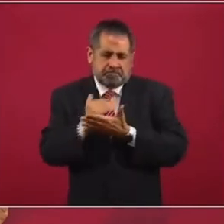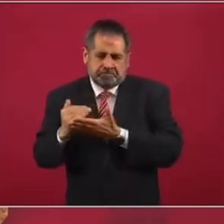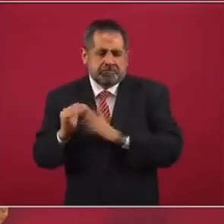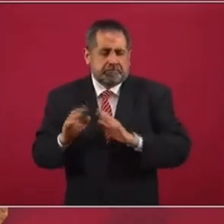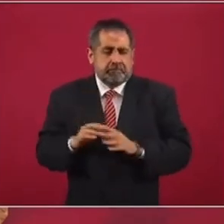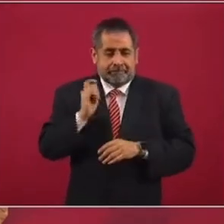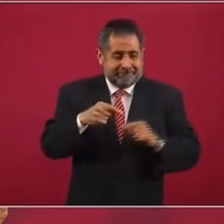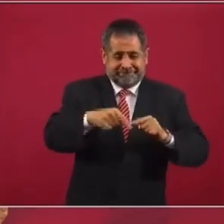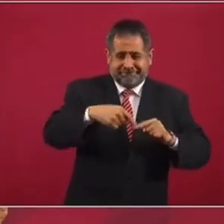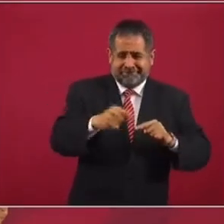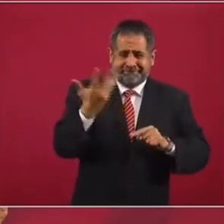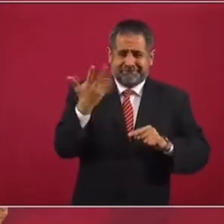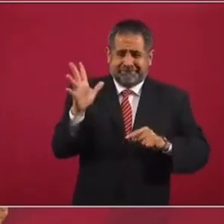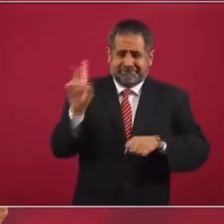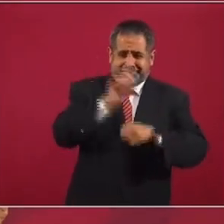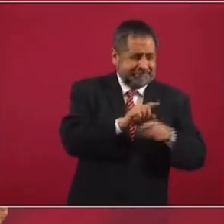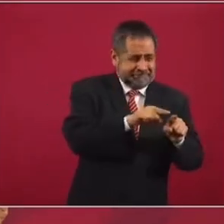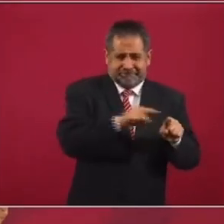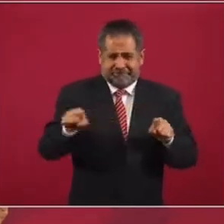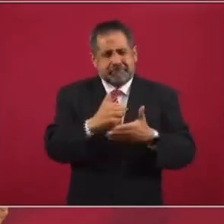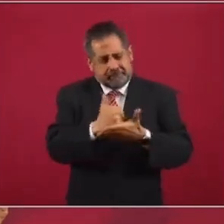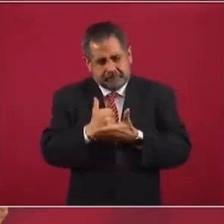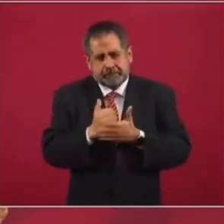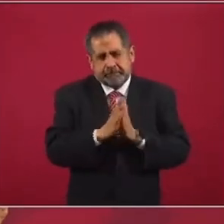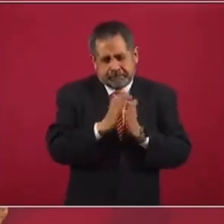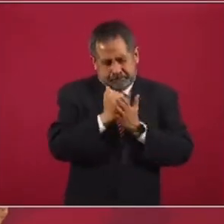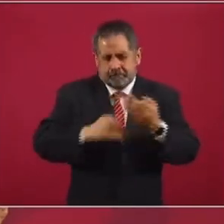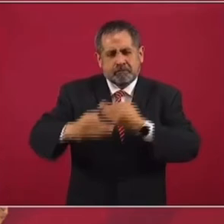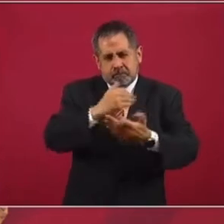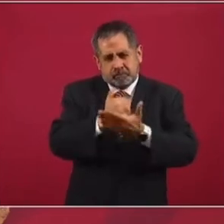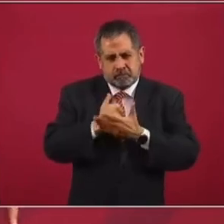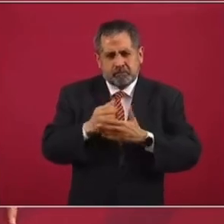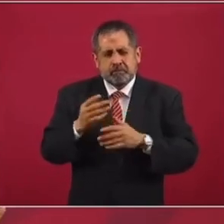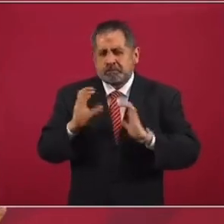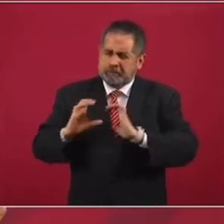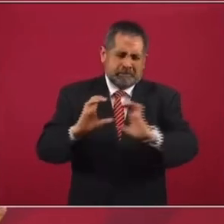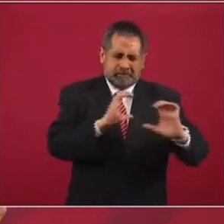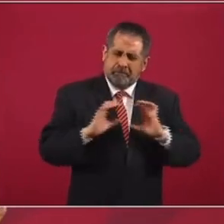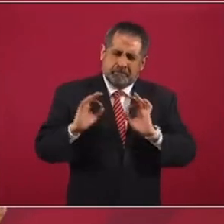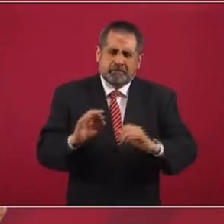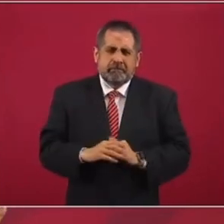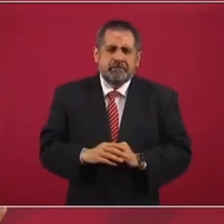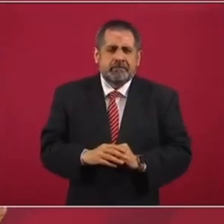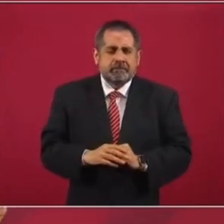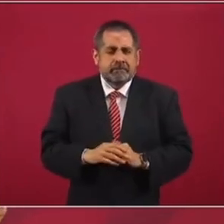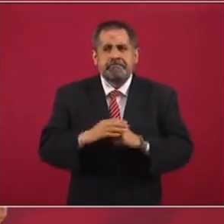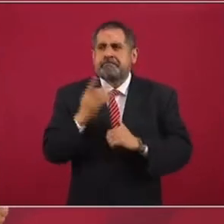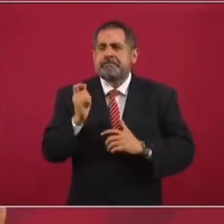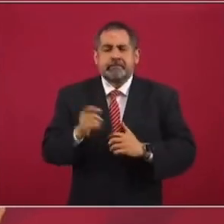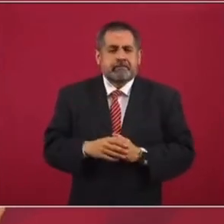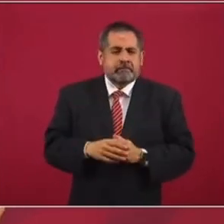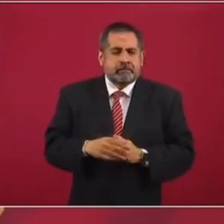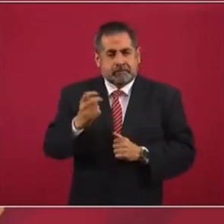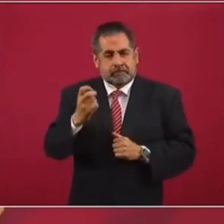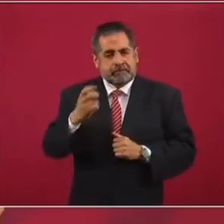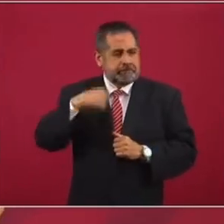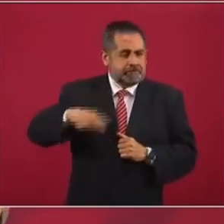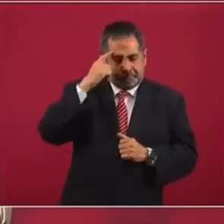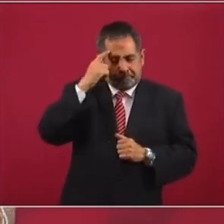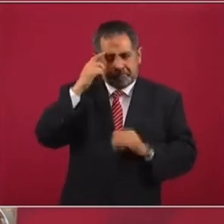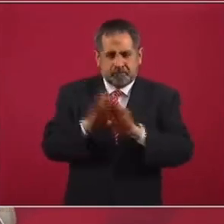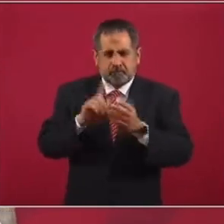Entonces, son estos 10 días. Ayuden, todos. Vamos a cuidarnos. Porque así